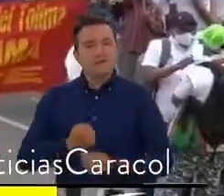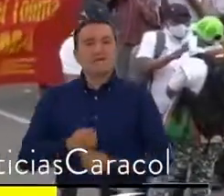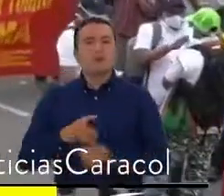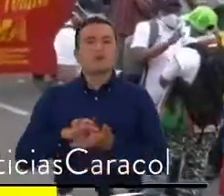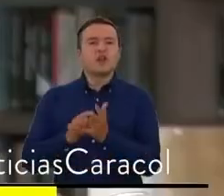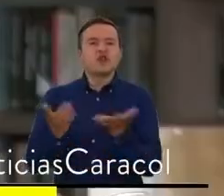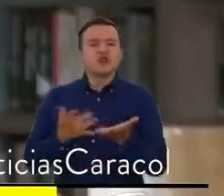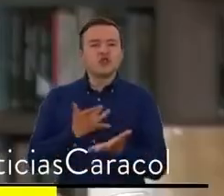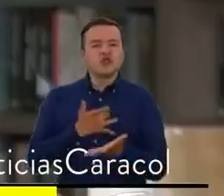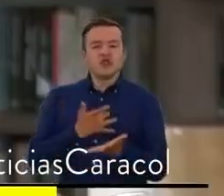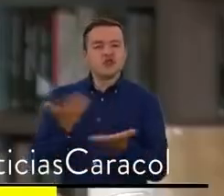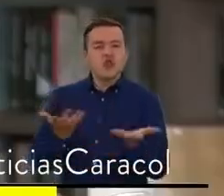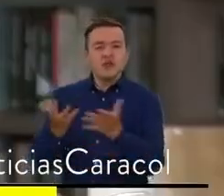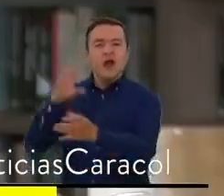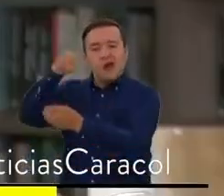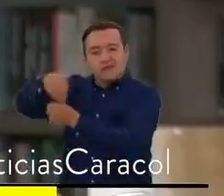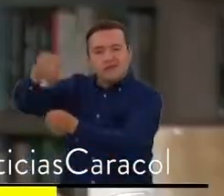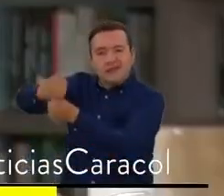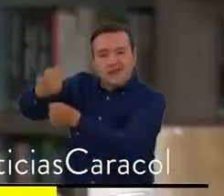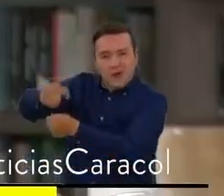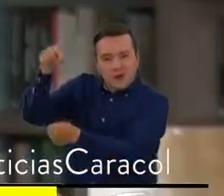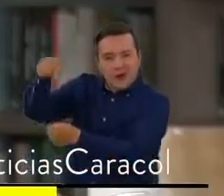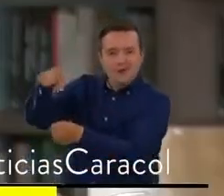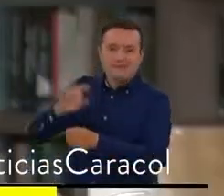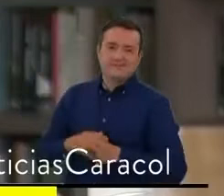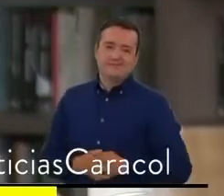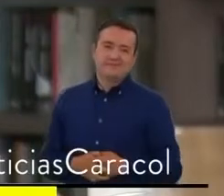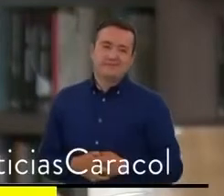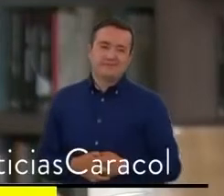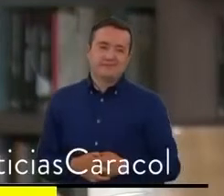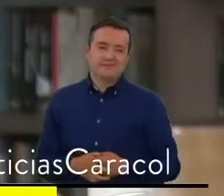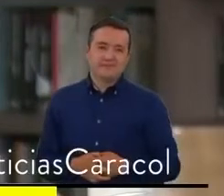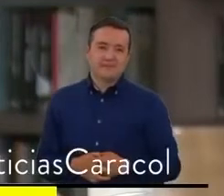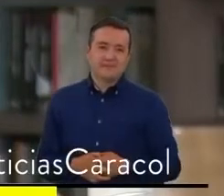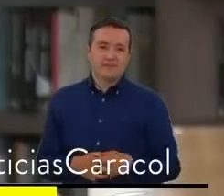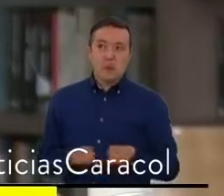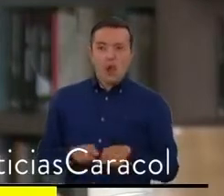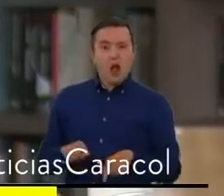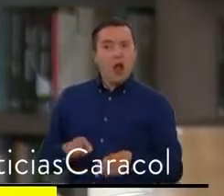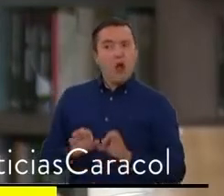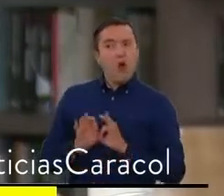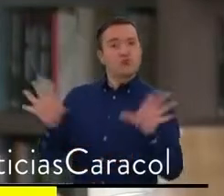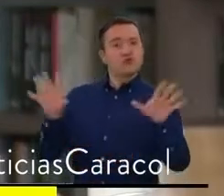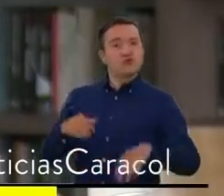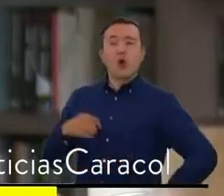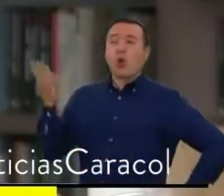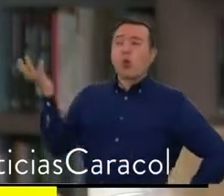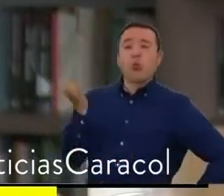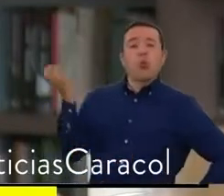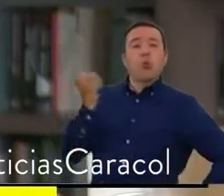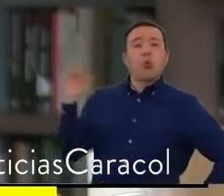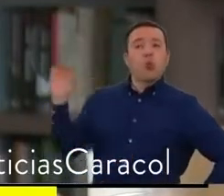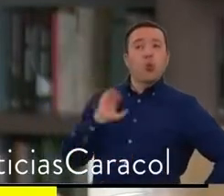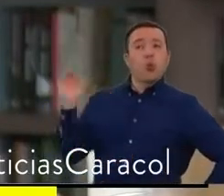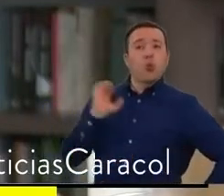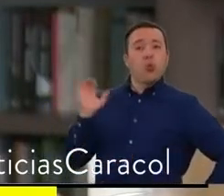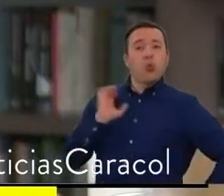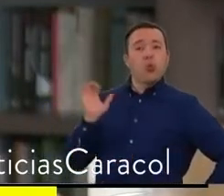fenómeno dominante el papel de oportunistas que eventualmente puedan